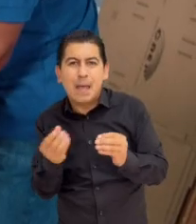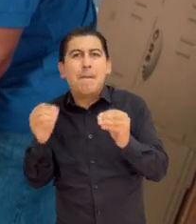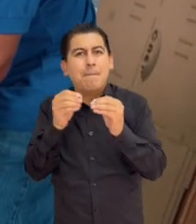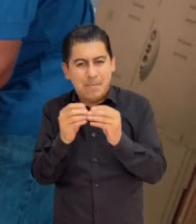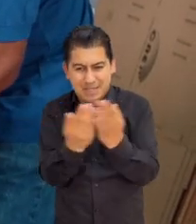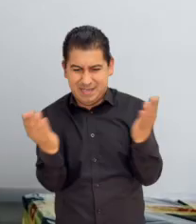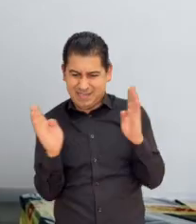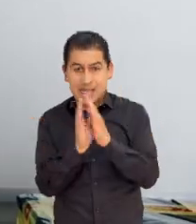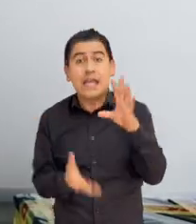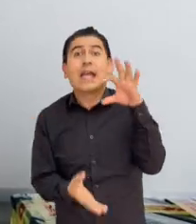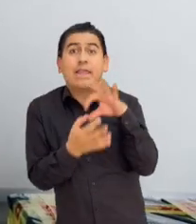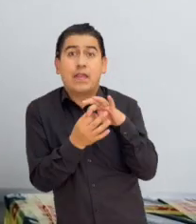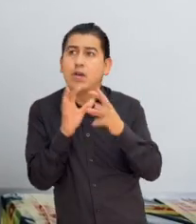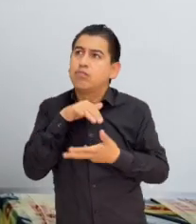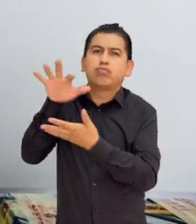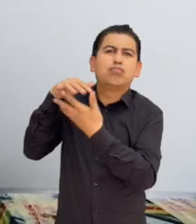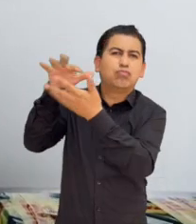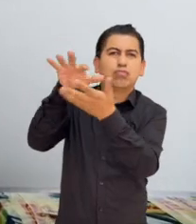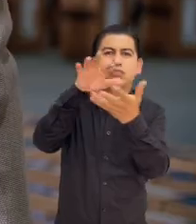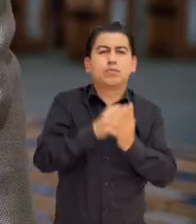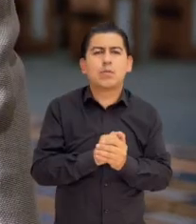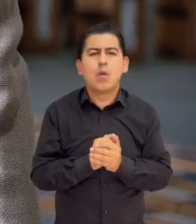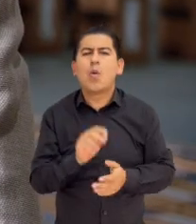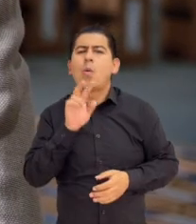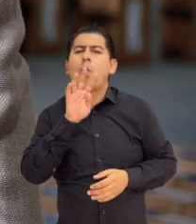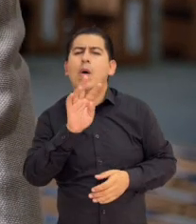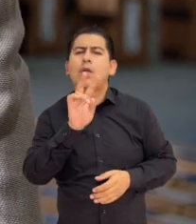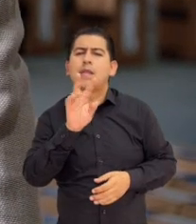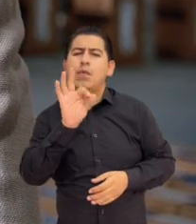urnas, biombos, candados de seguridad, entre otros.